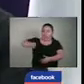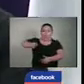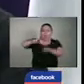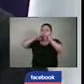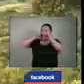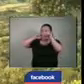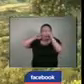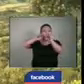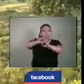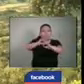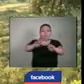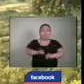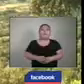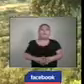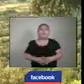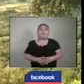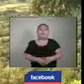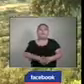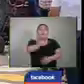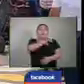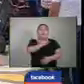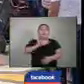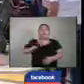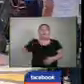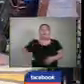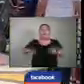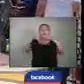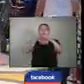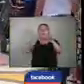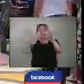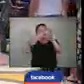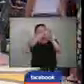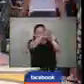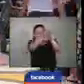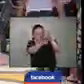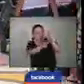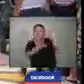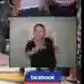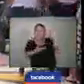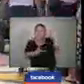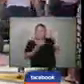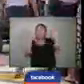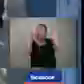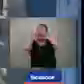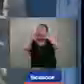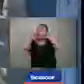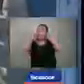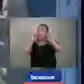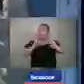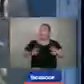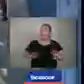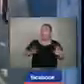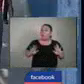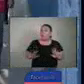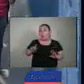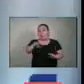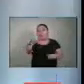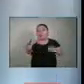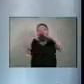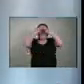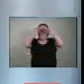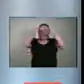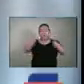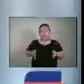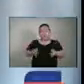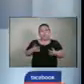lleven mascarilla. Es decir que El Salvador se suma a la lista de países que ya han adoptado por ir rebajando las medidas sanitarias en medio de la